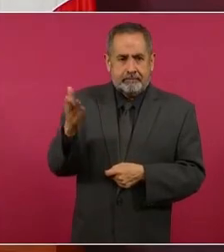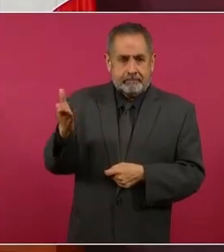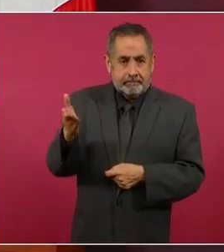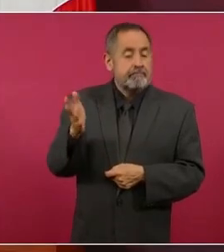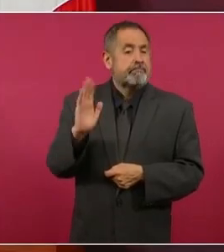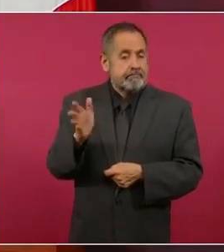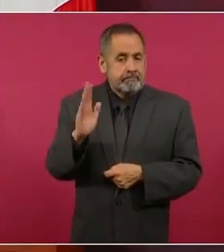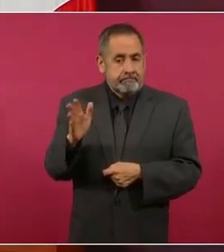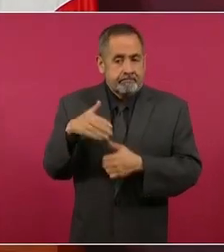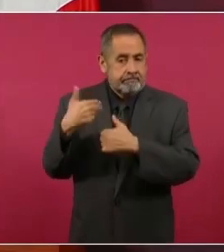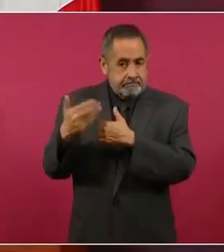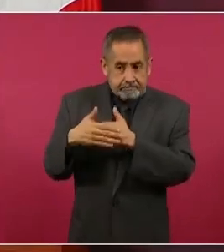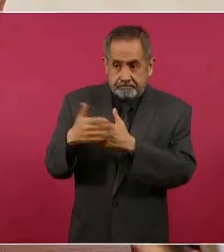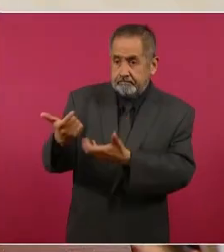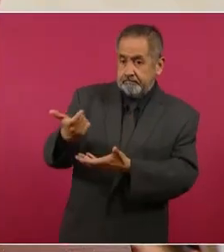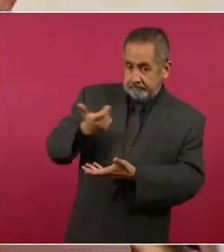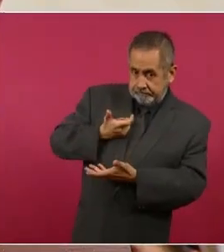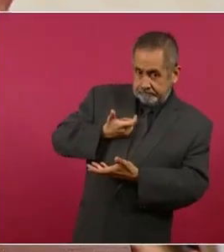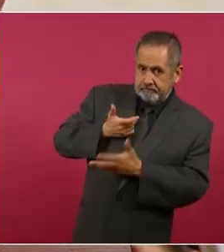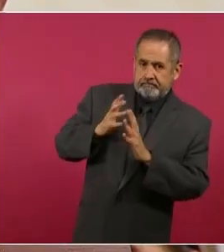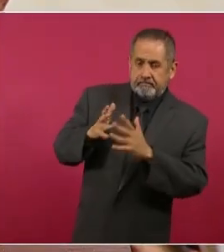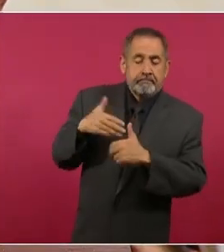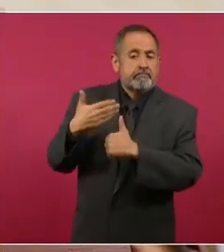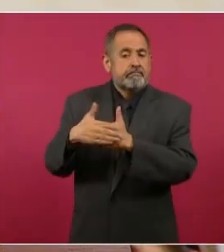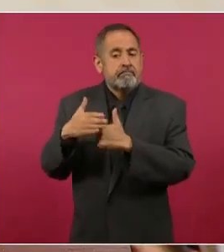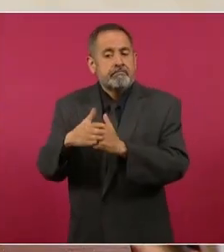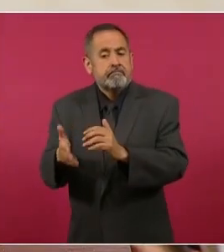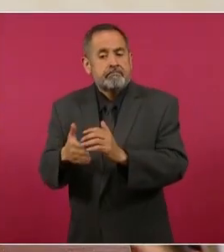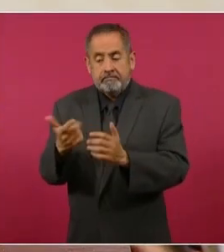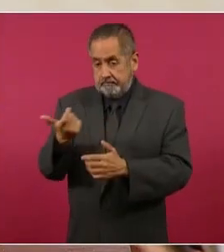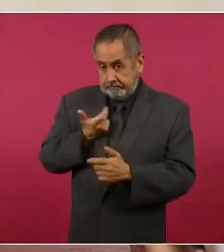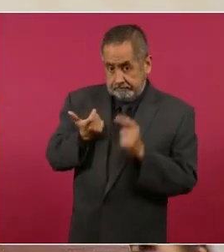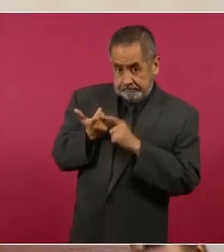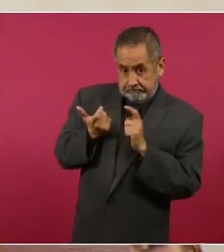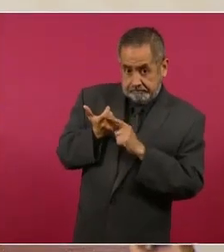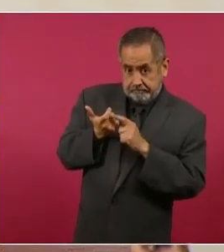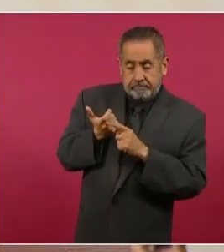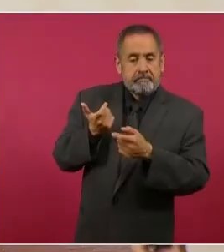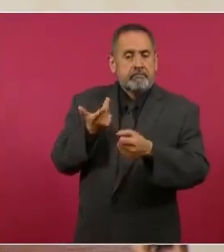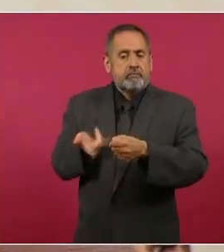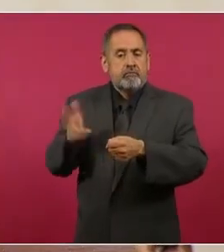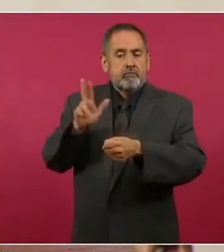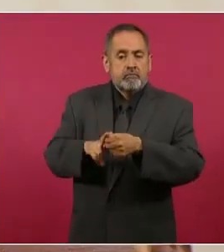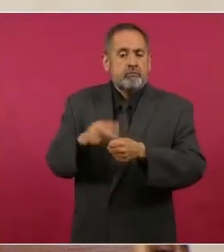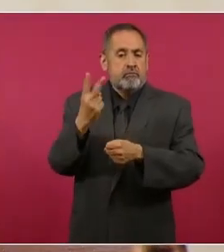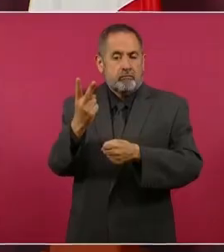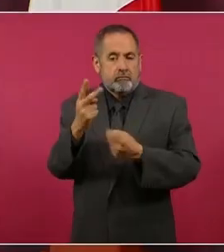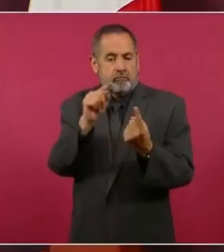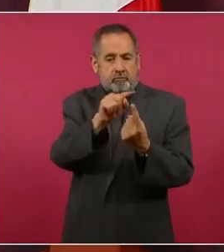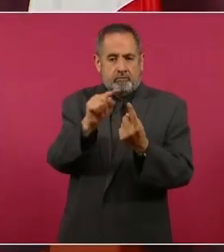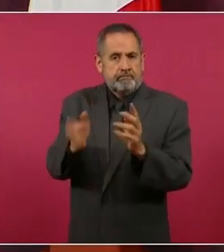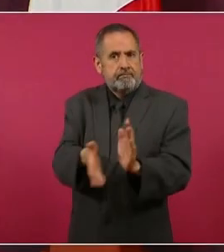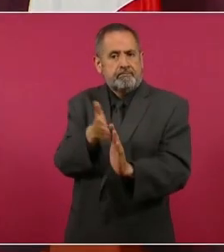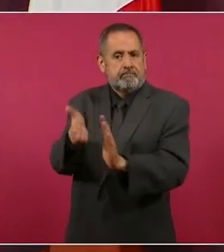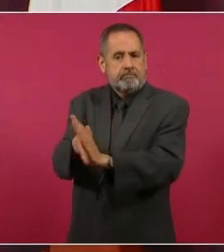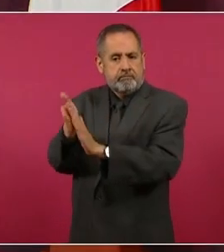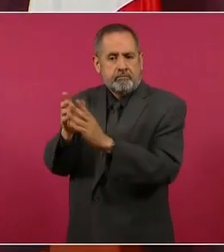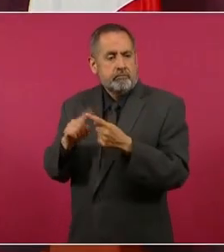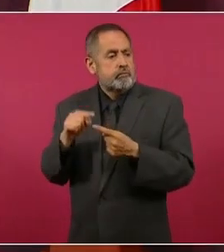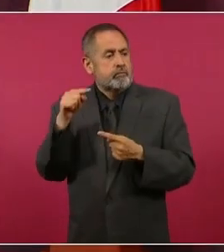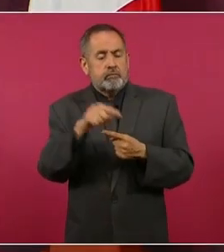vamos a construir 2 hospitales, uno en la montaña de Guerrero, en